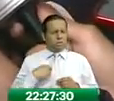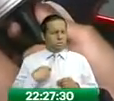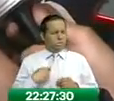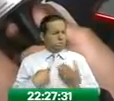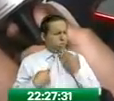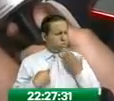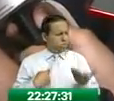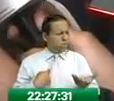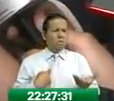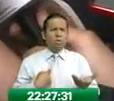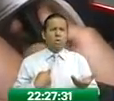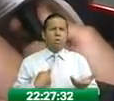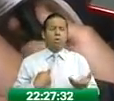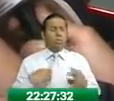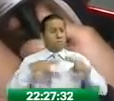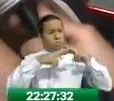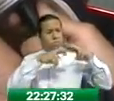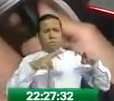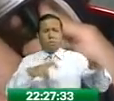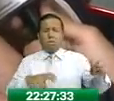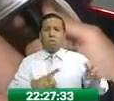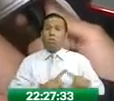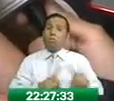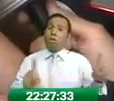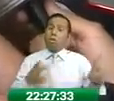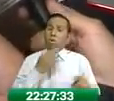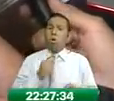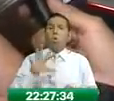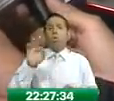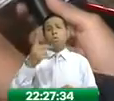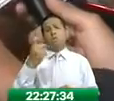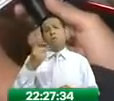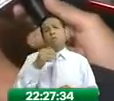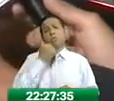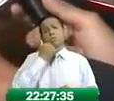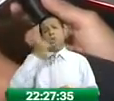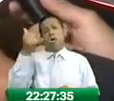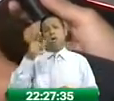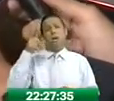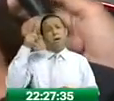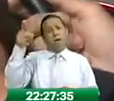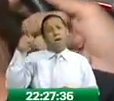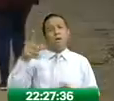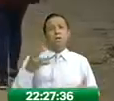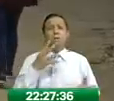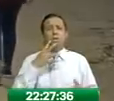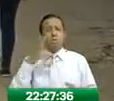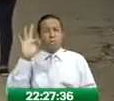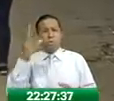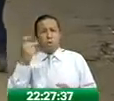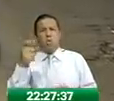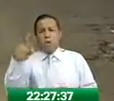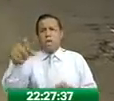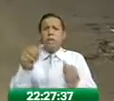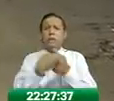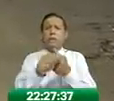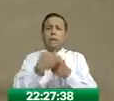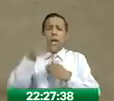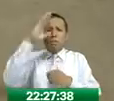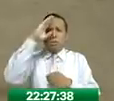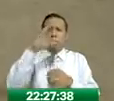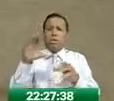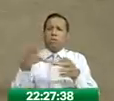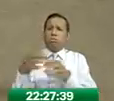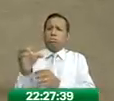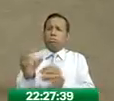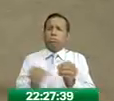la solución a ese problema, pero yo insistiría con el 911. Hay un destacamento distrital ahí. Finalmente, el municipio de Manta realizó la